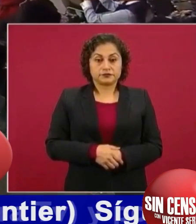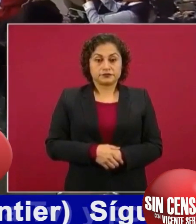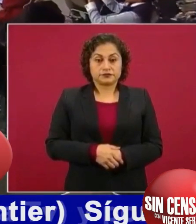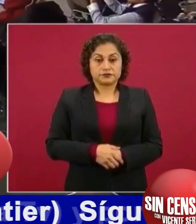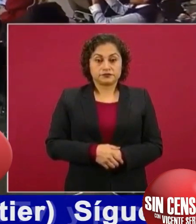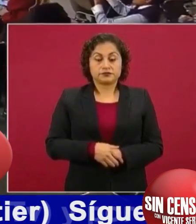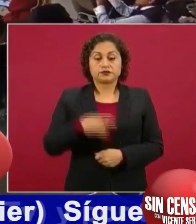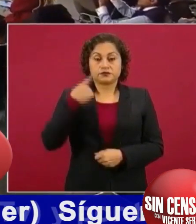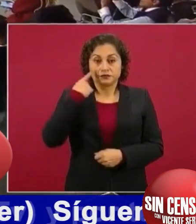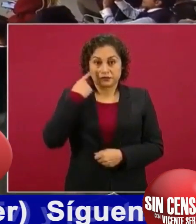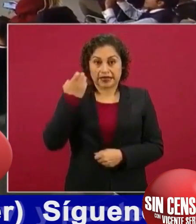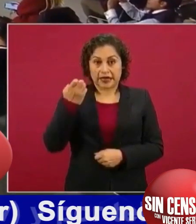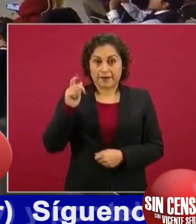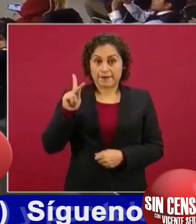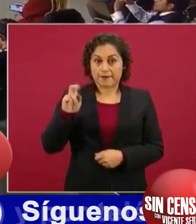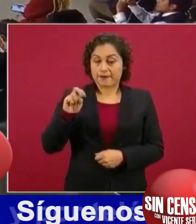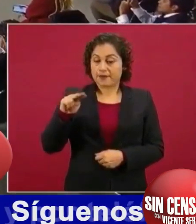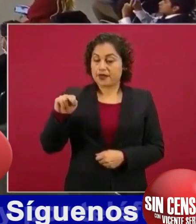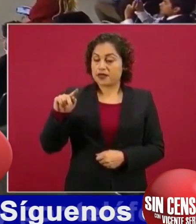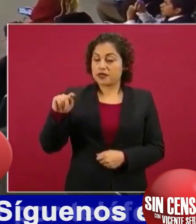es Peñitas.